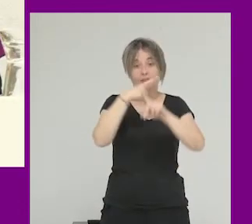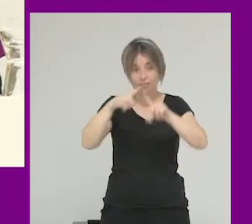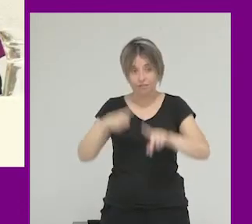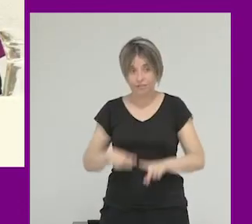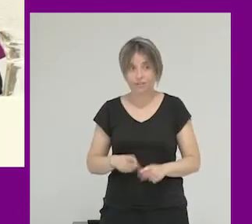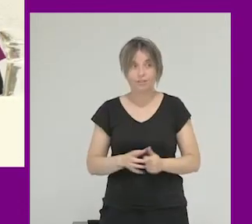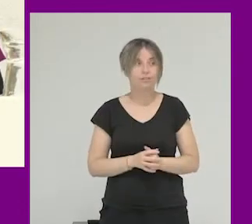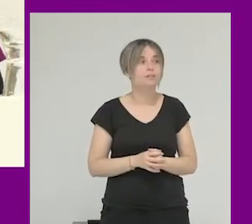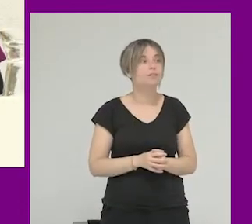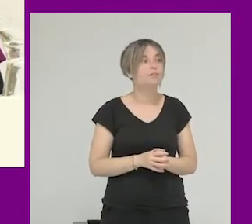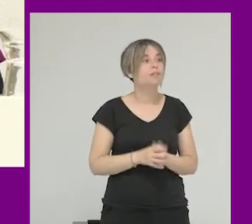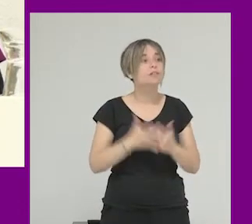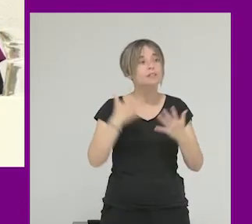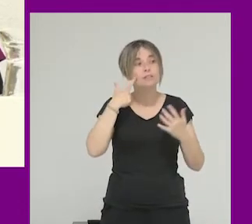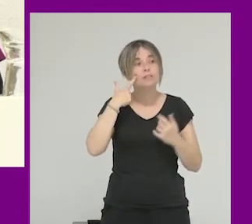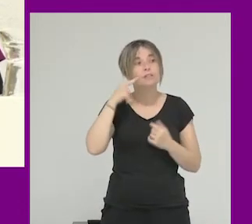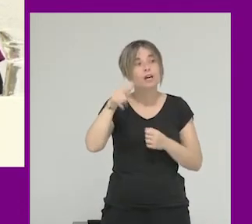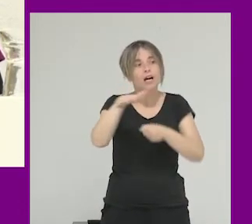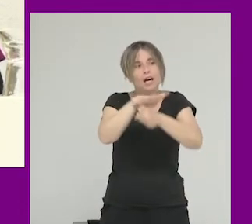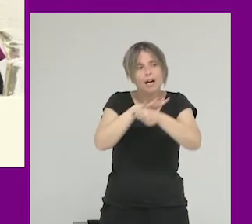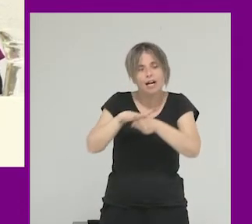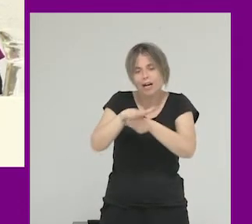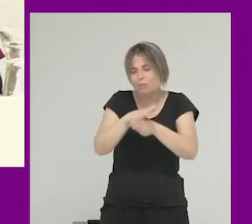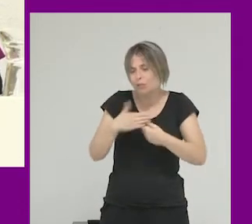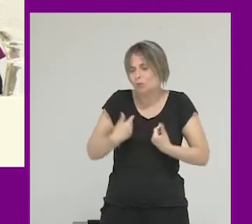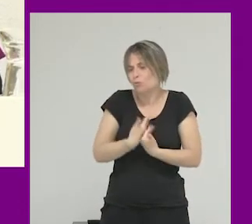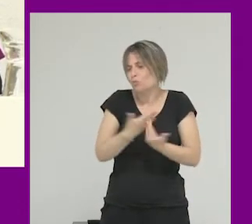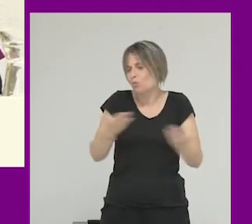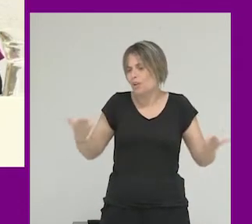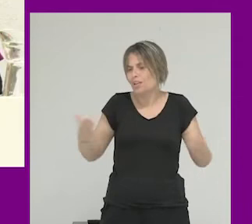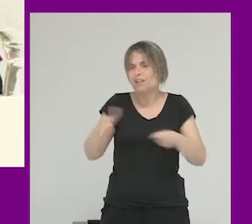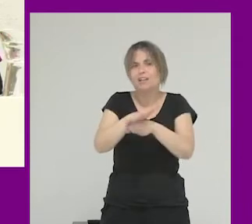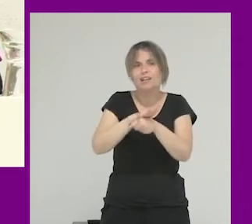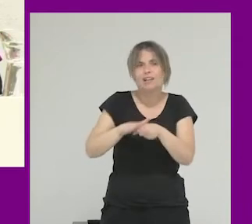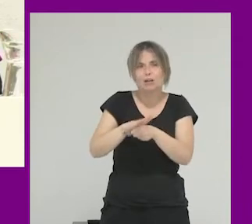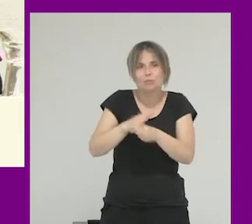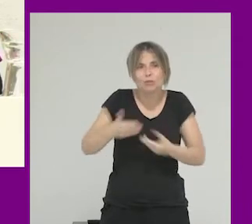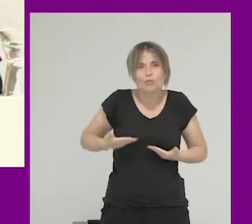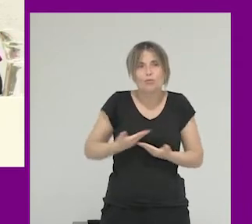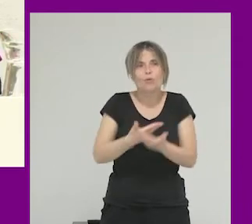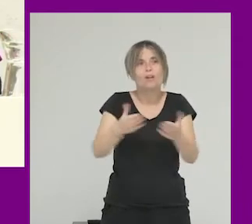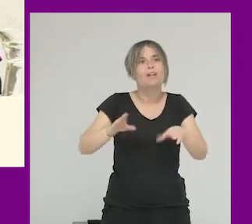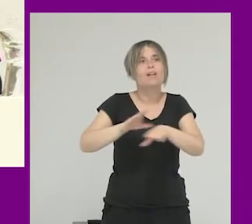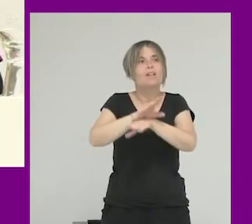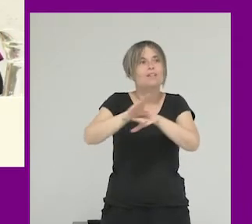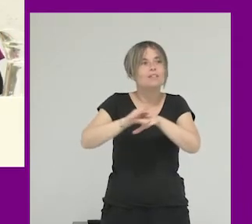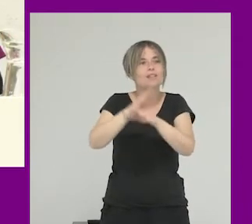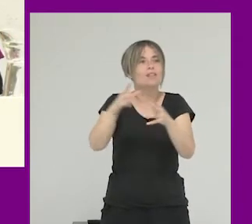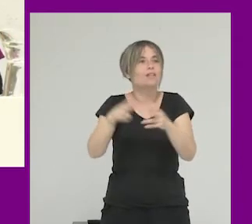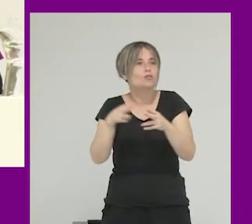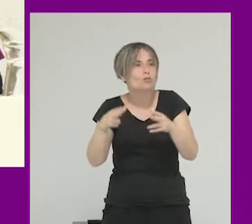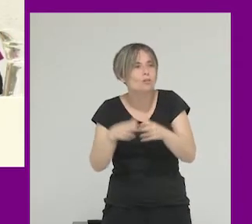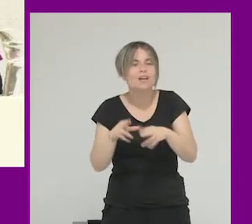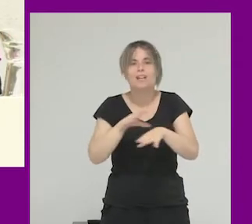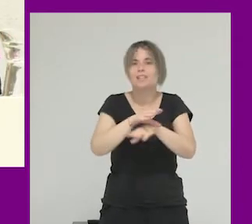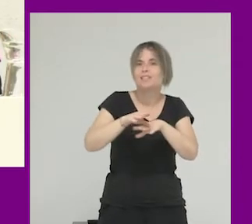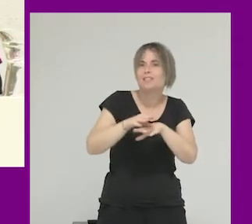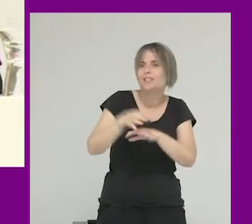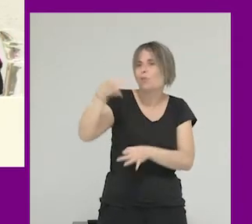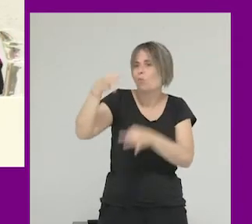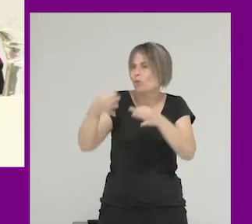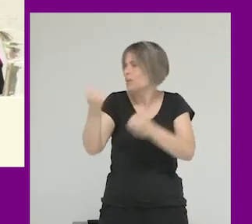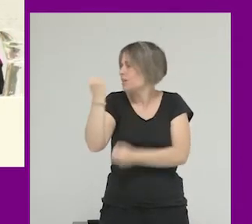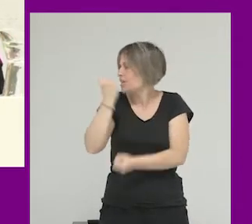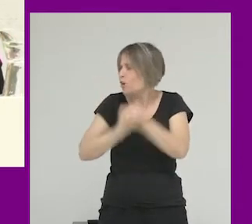Por tanto, en cualquiera de los ámbitos, en las ciencias sociales, en las ciencias jurídicas y en las ciencias